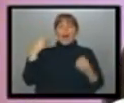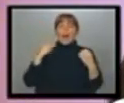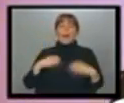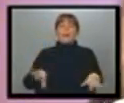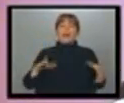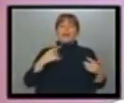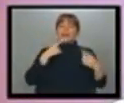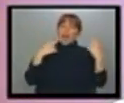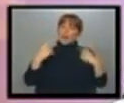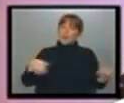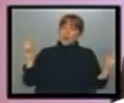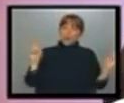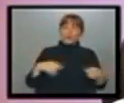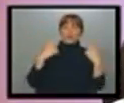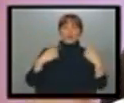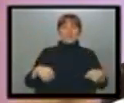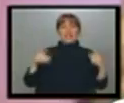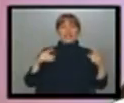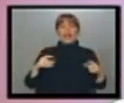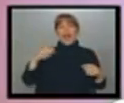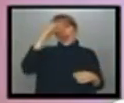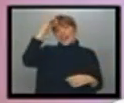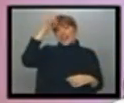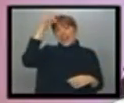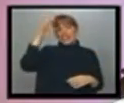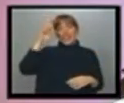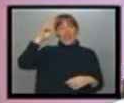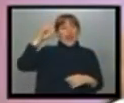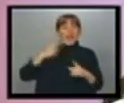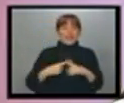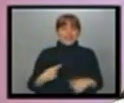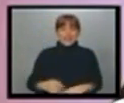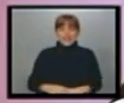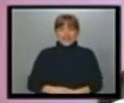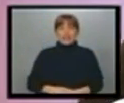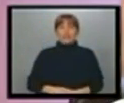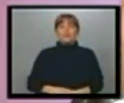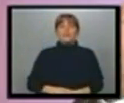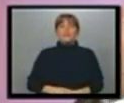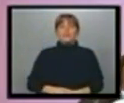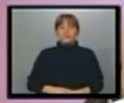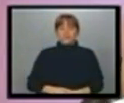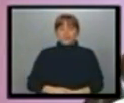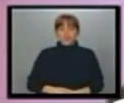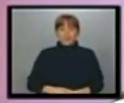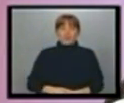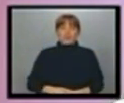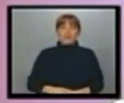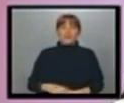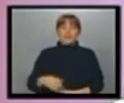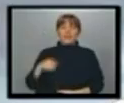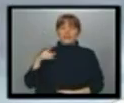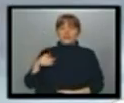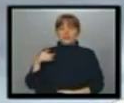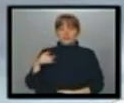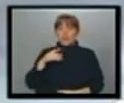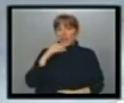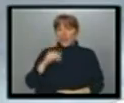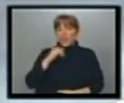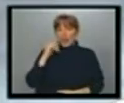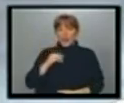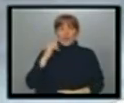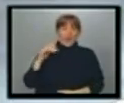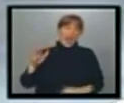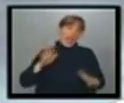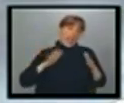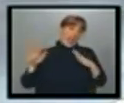Rex. Y además vamos a debatir lo que ya algo adelantó Alejo. Él lo hablará desde el punto de vista... Claro.